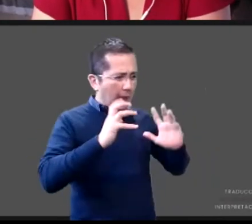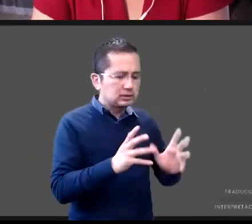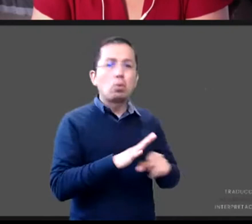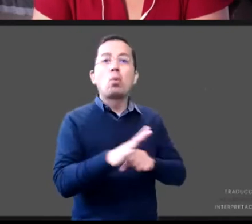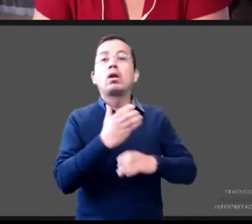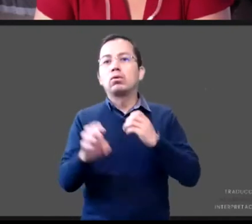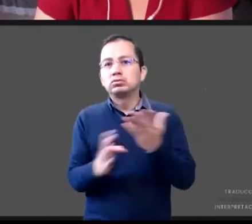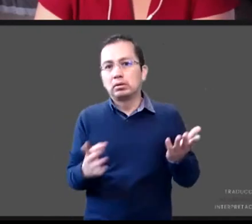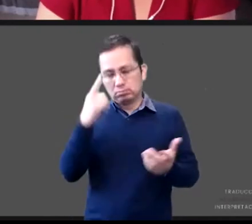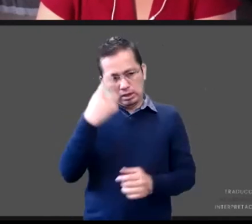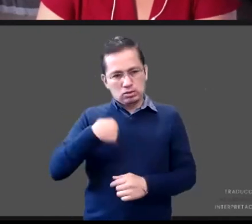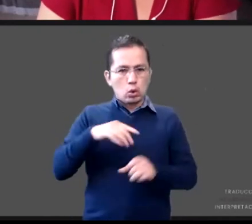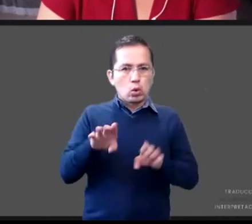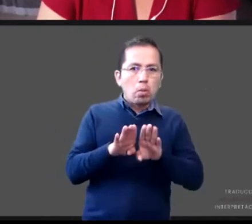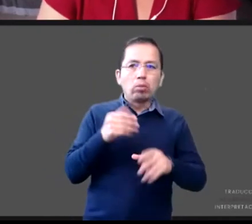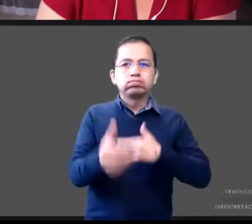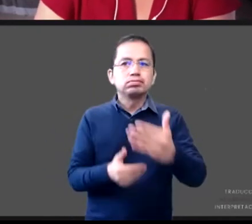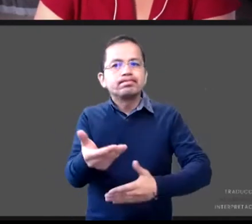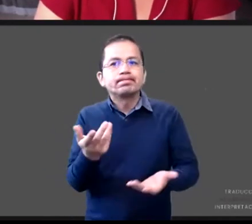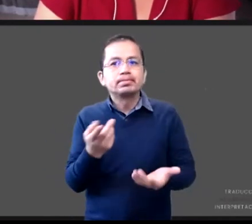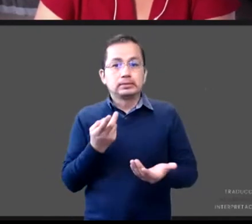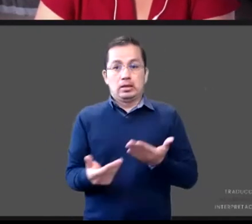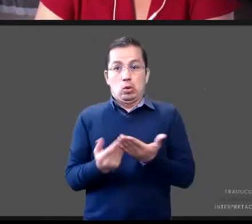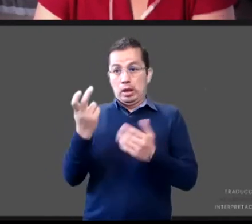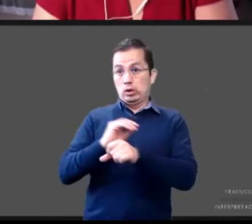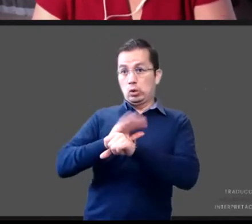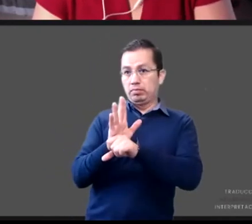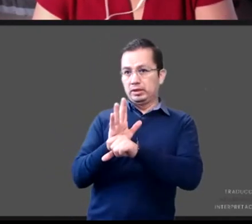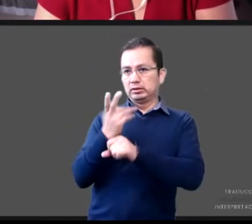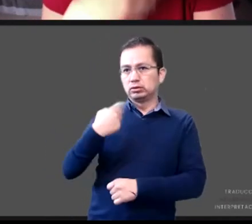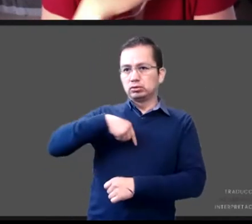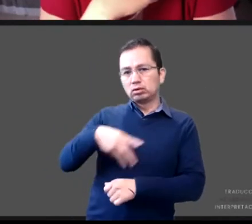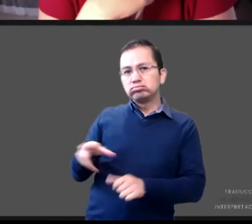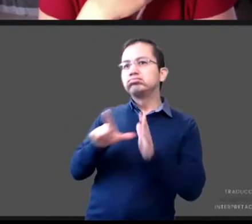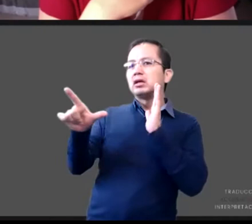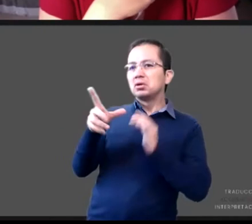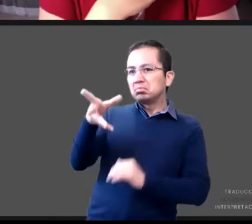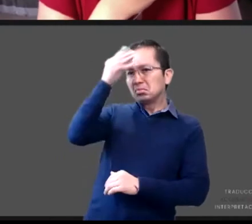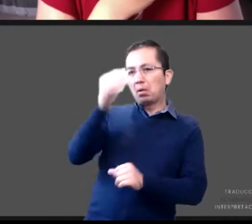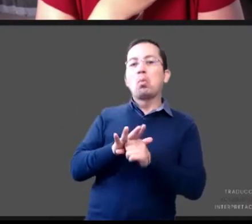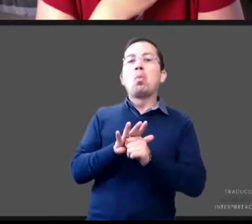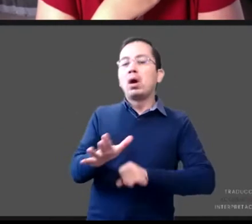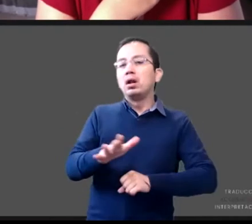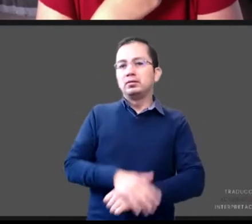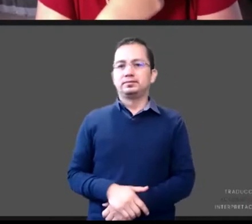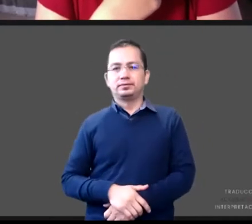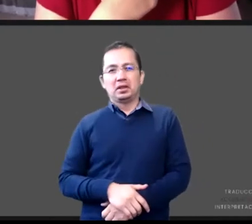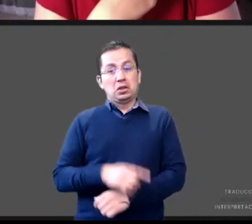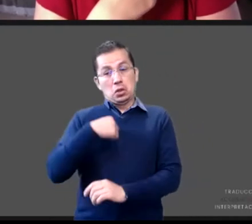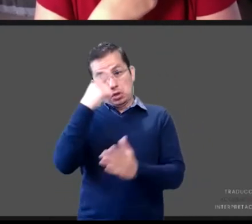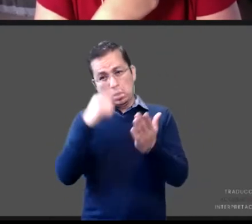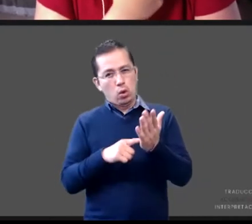sobre el tema? Yo creo que una de las cosas que nos toca hacer de manera inmediata es, hombres